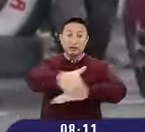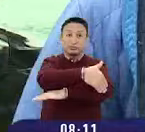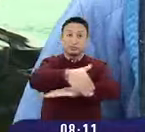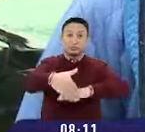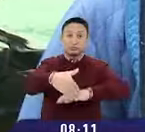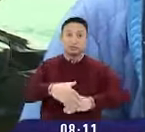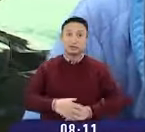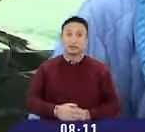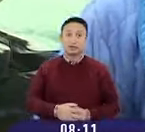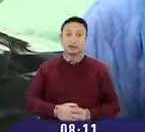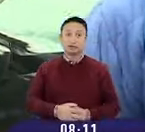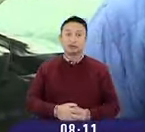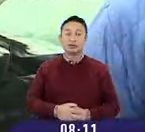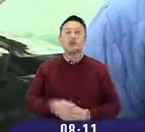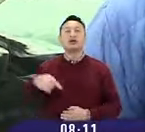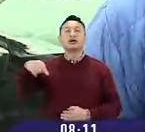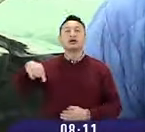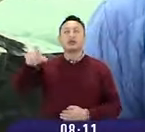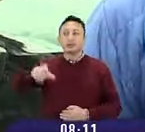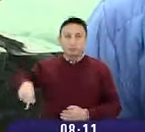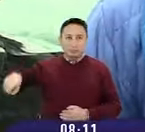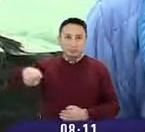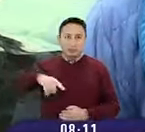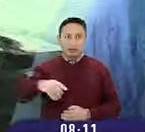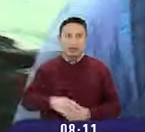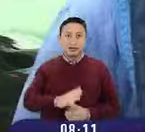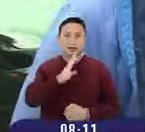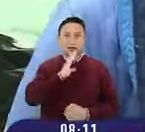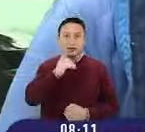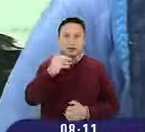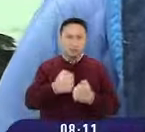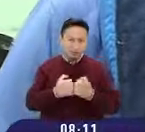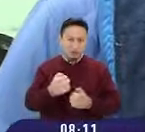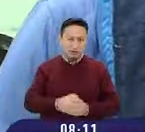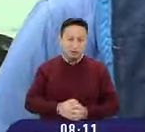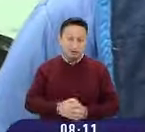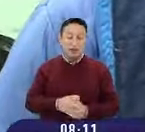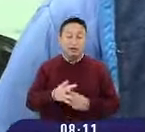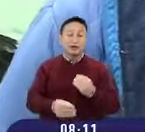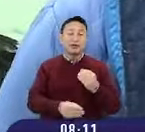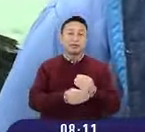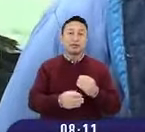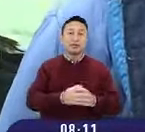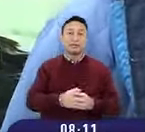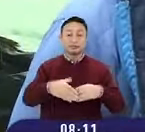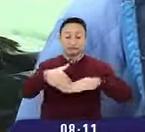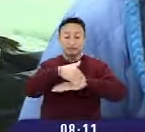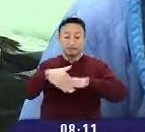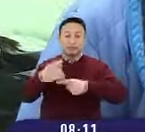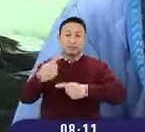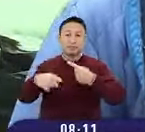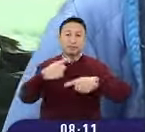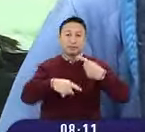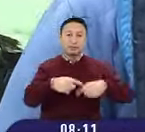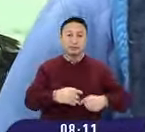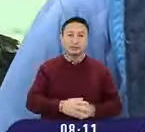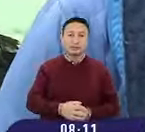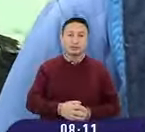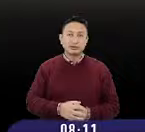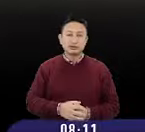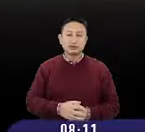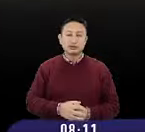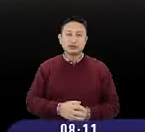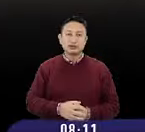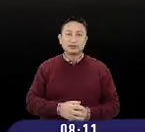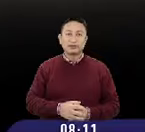calle, perjudicando a nuestro sector en la presión del agua. Y justamente a esto se suma a las ventas informales que eran anteriormente de la Feria